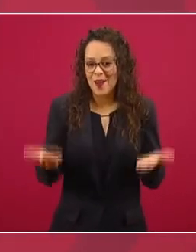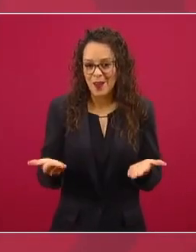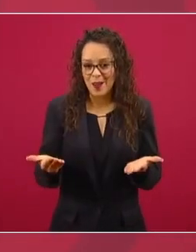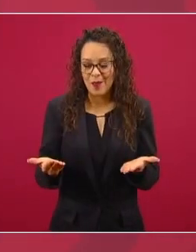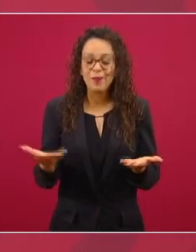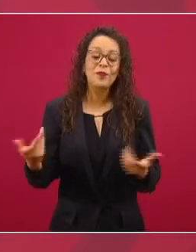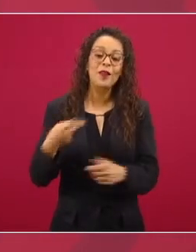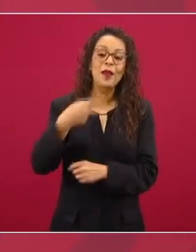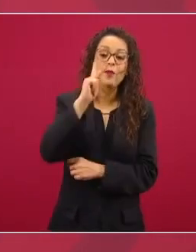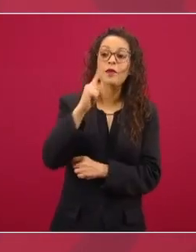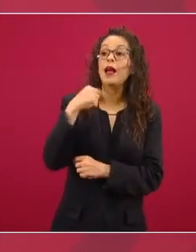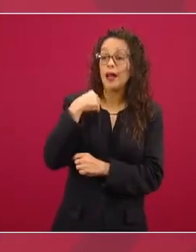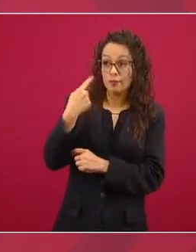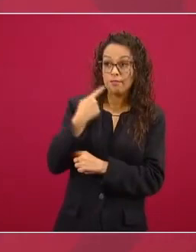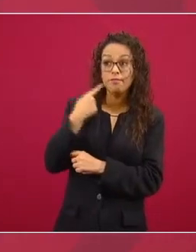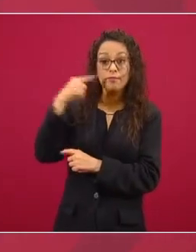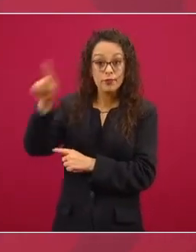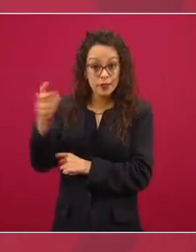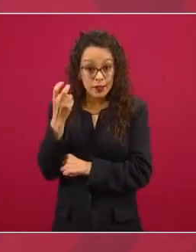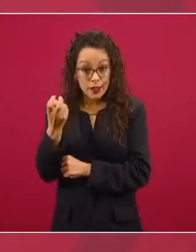denuncia,